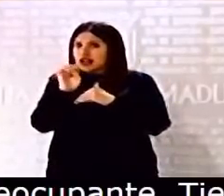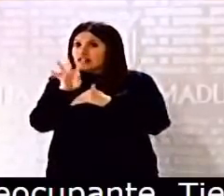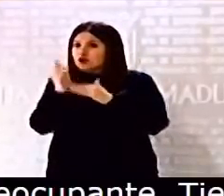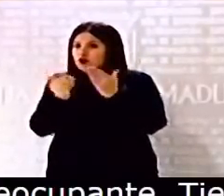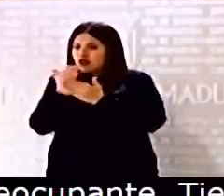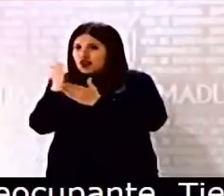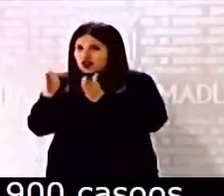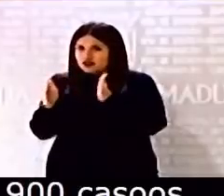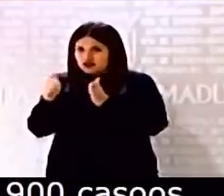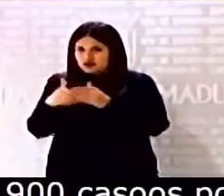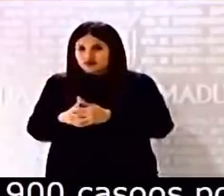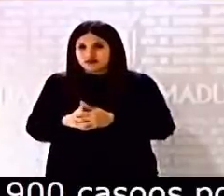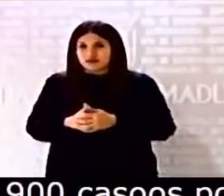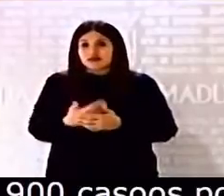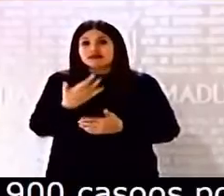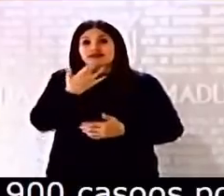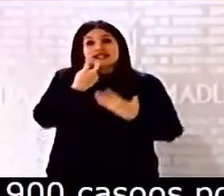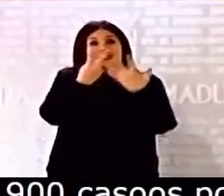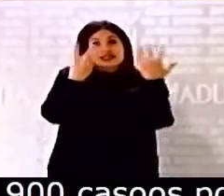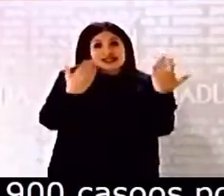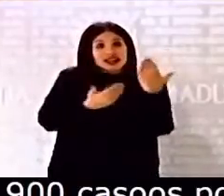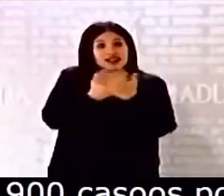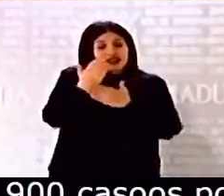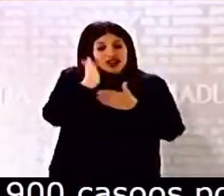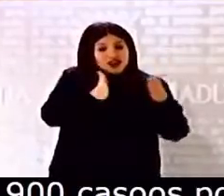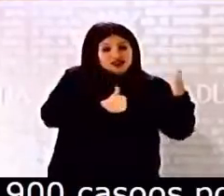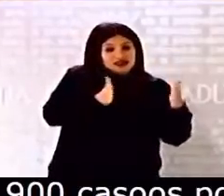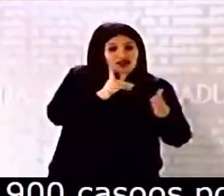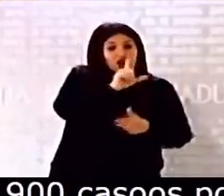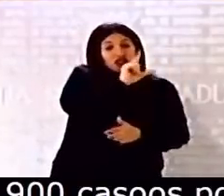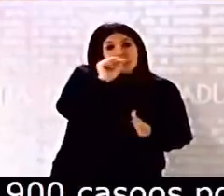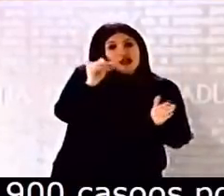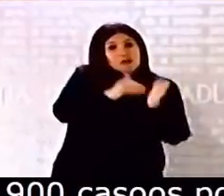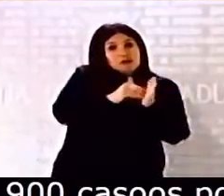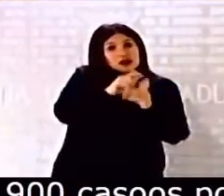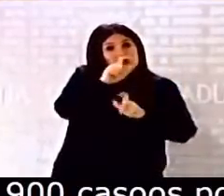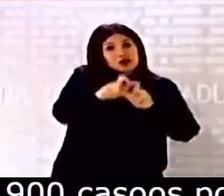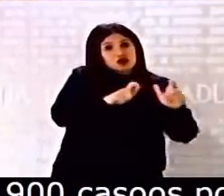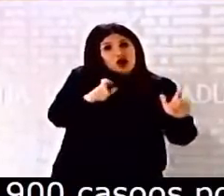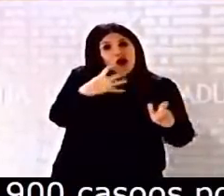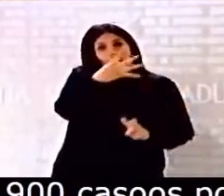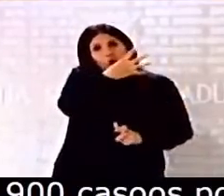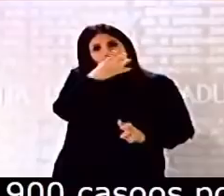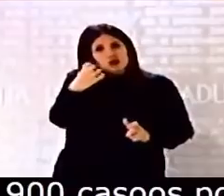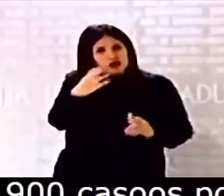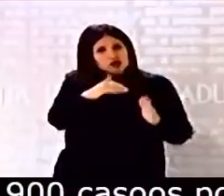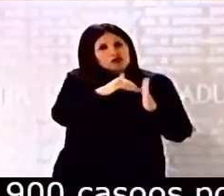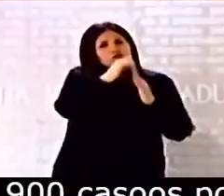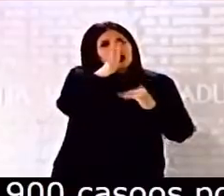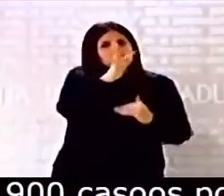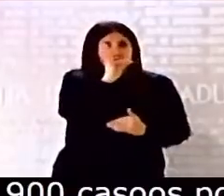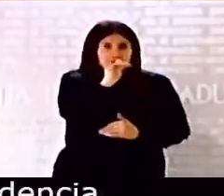y de más de 400 casos por cada 100.000 habitantes a los 7 días.